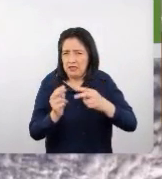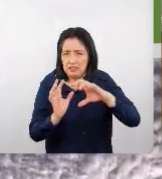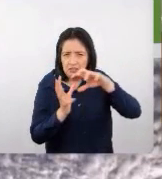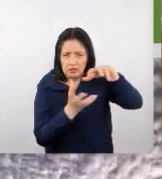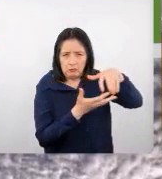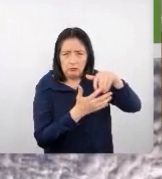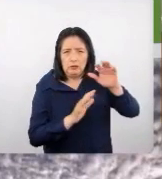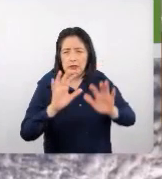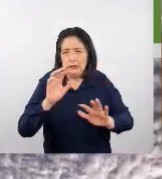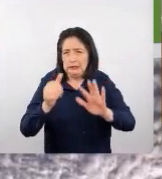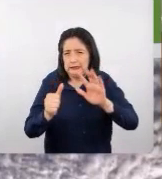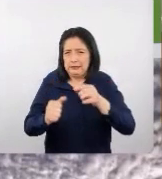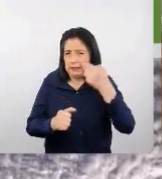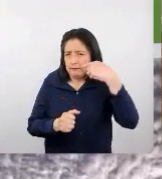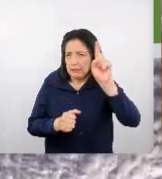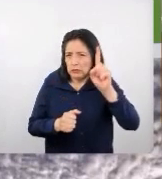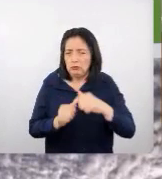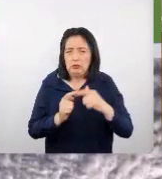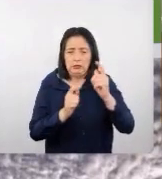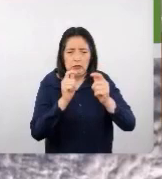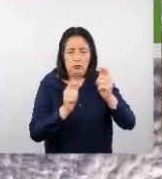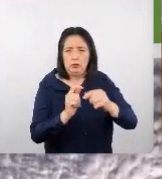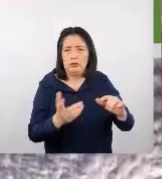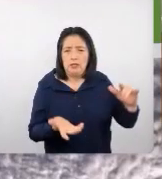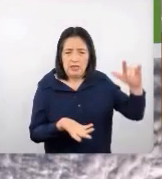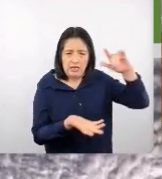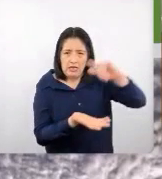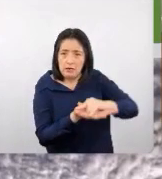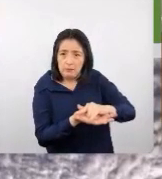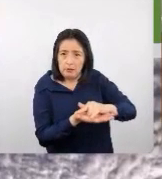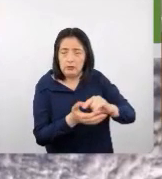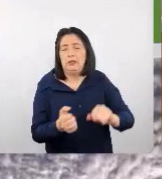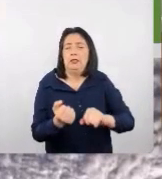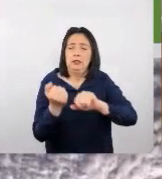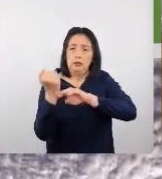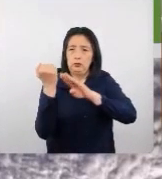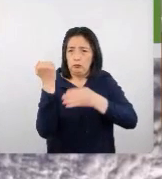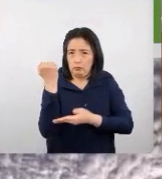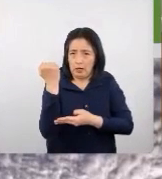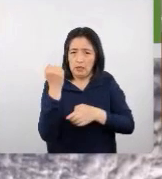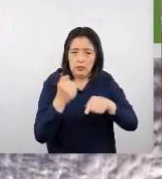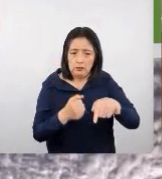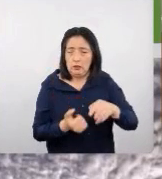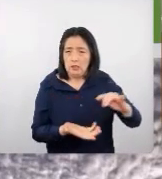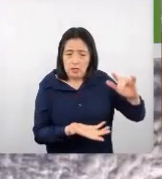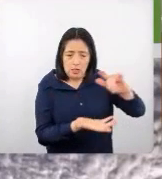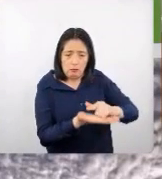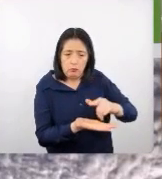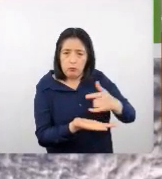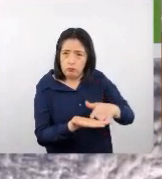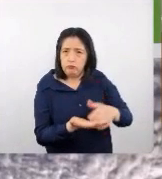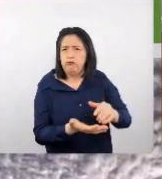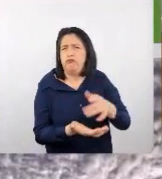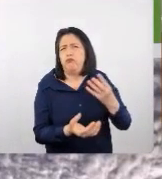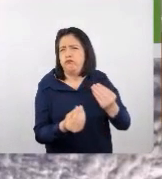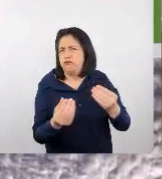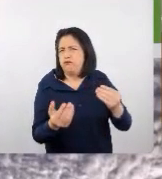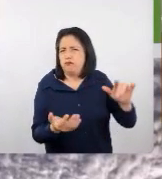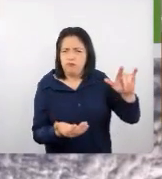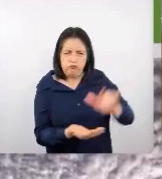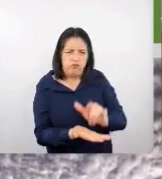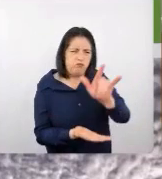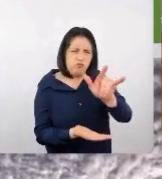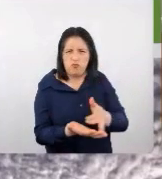de turistas, lo que recibe, y el aeropuerto de Dubái también es el aeropuerto más transitado por